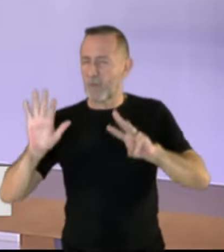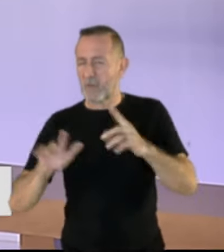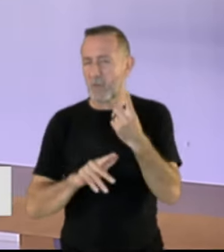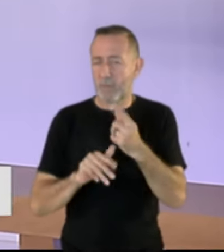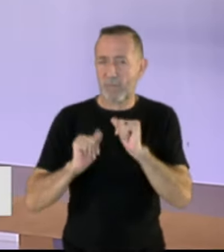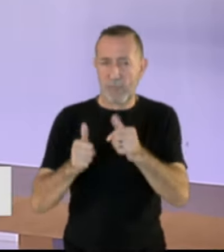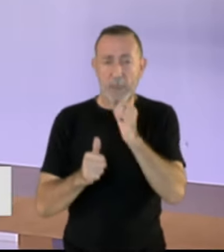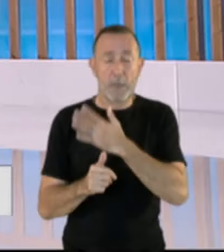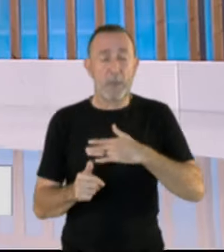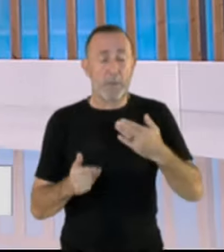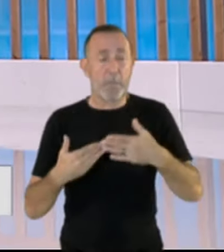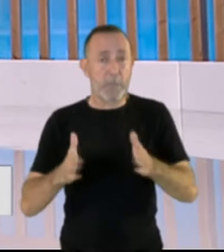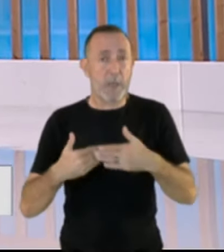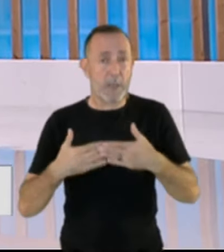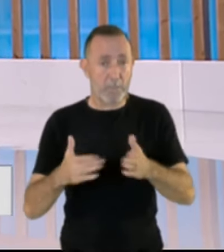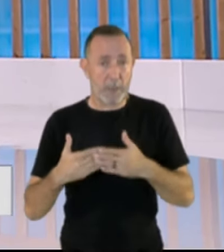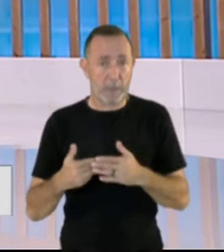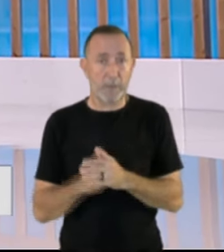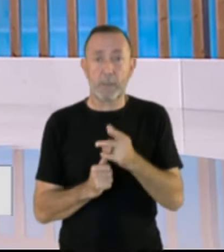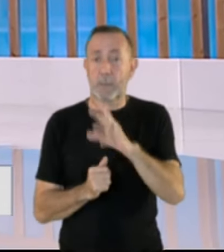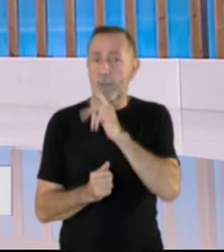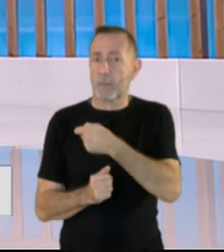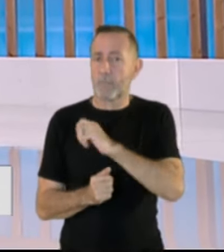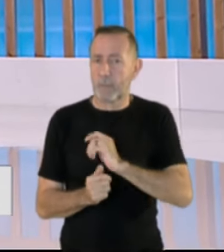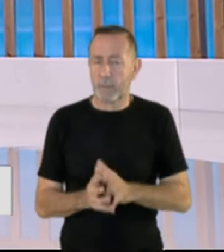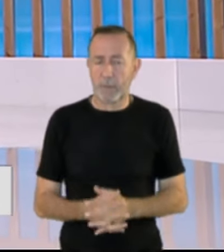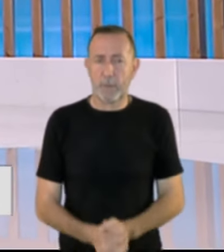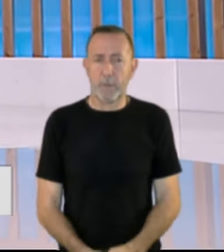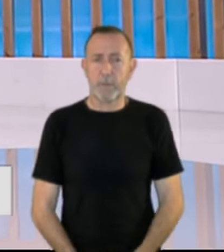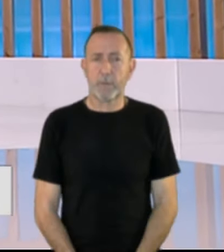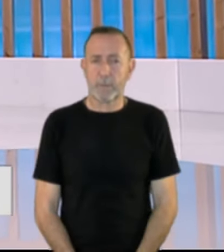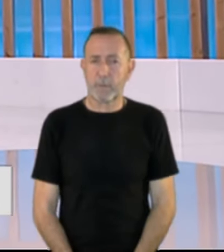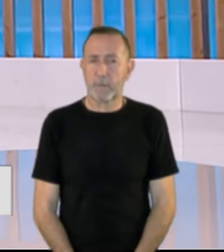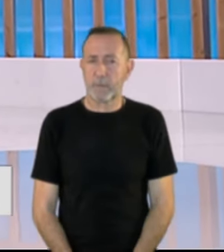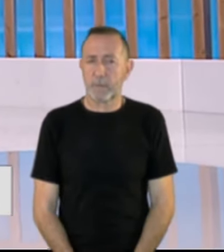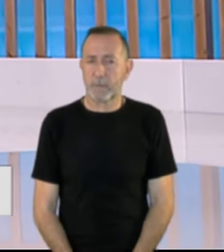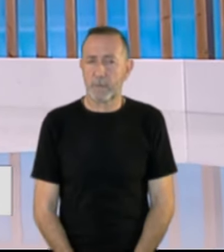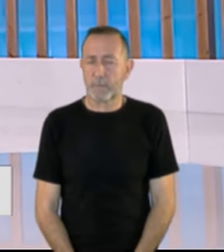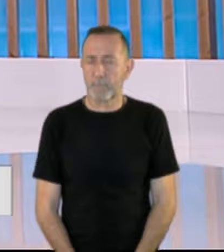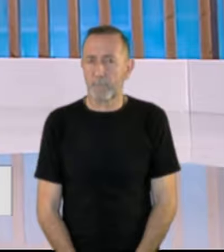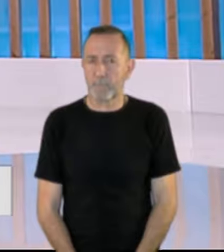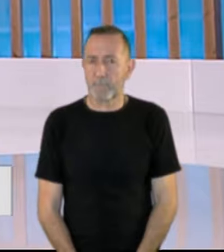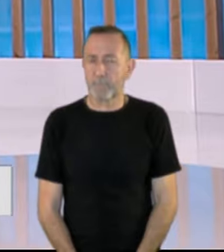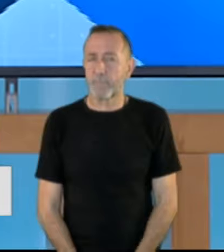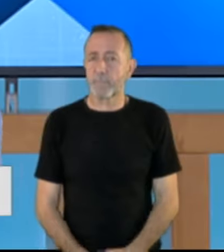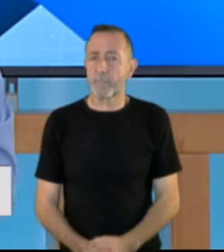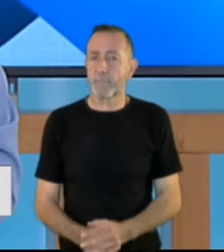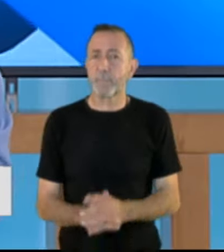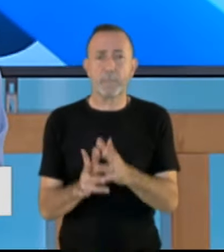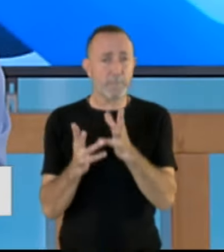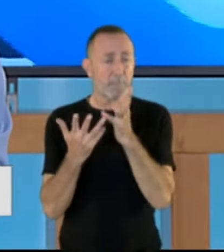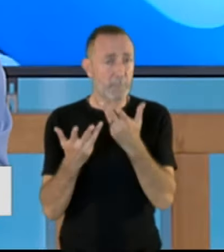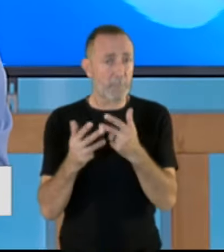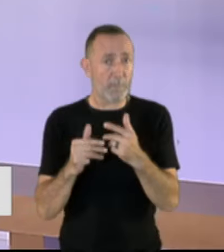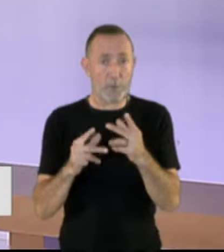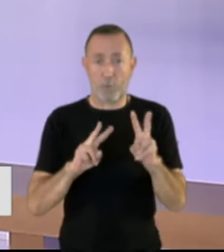ahí se modificó el nombre podemos decir Lorna que plantaste la semilla para que ahora pues las nuevas generaciones hayan continuado durante todo este